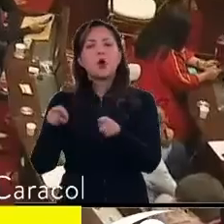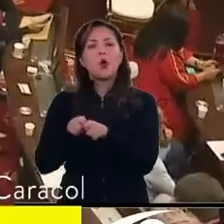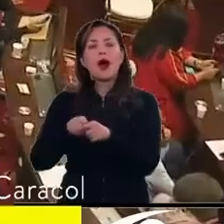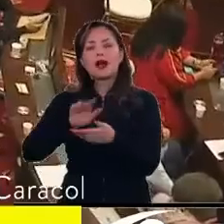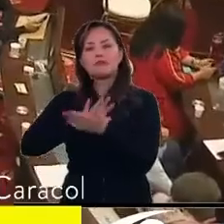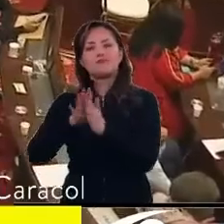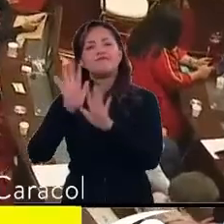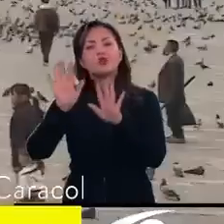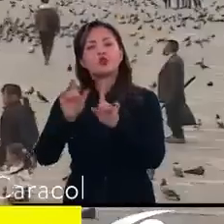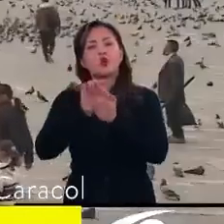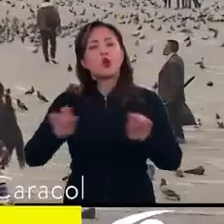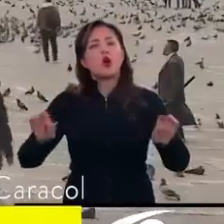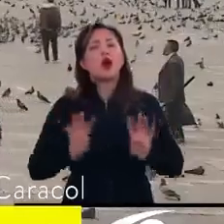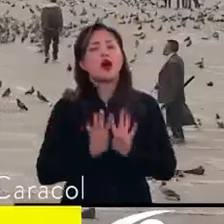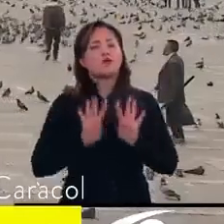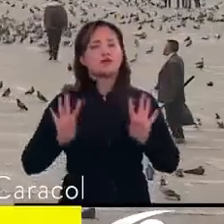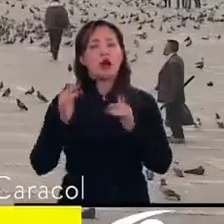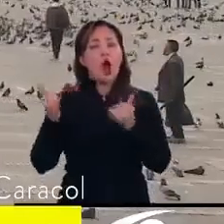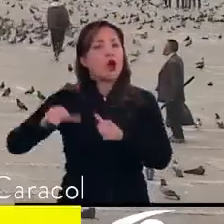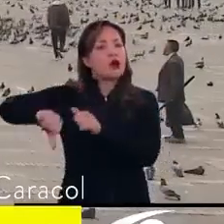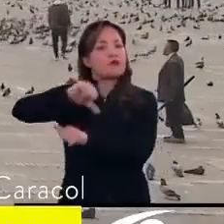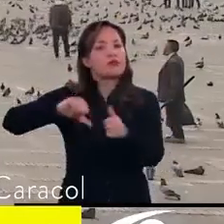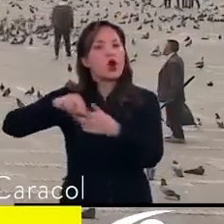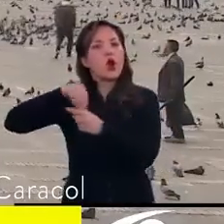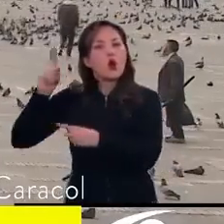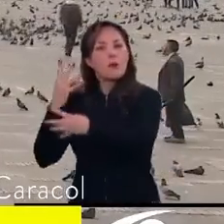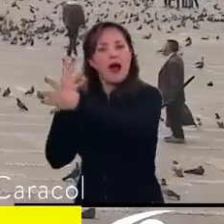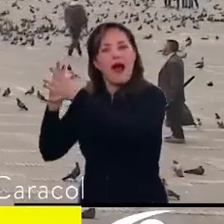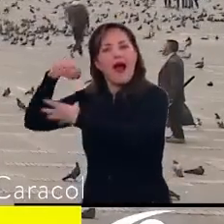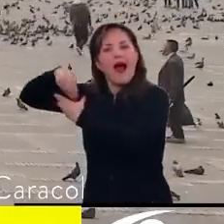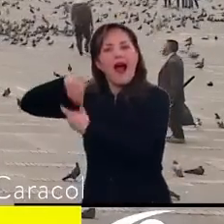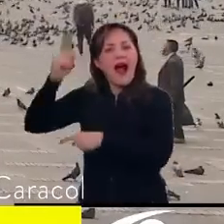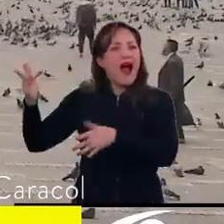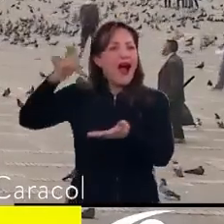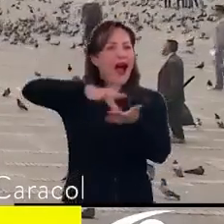los miembros de la primera línea que se encuentran en la cárcel por las protestas del 2021.